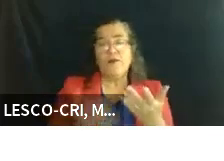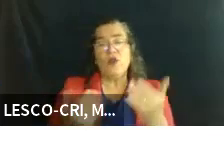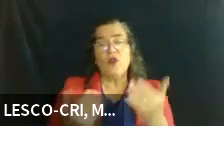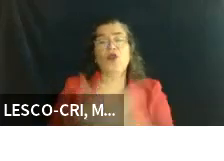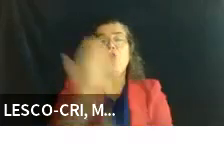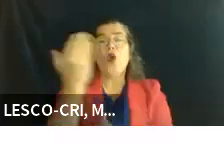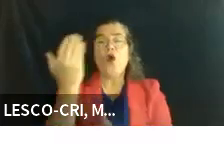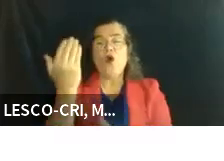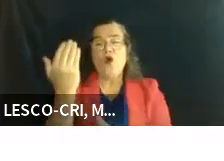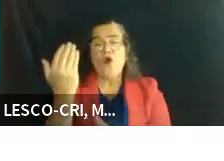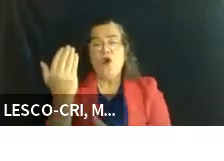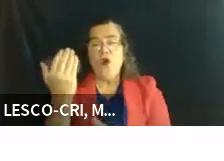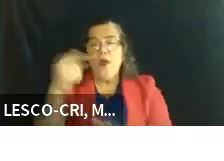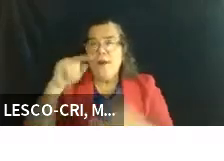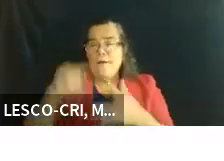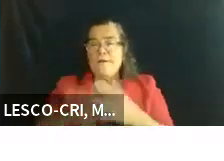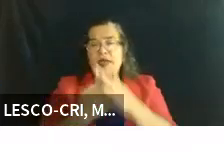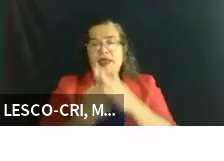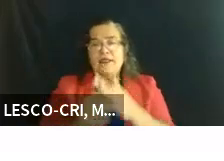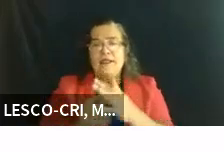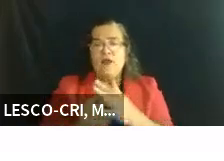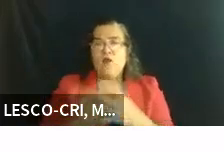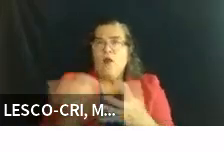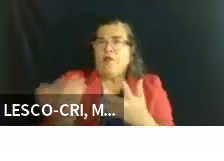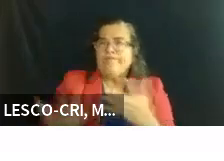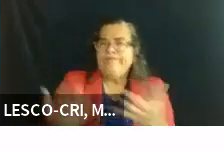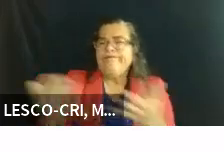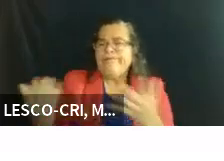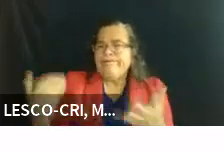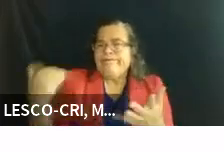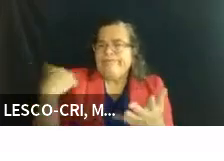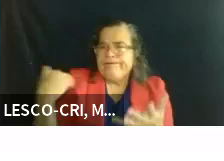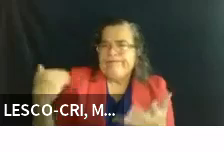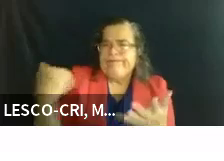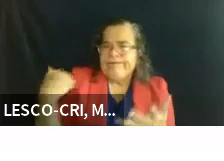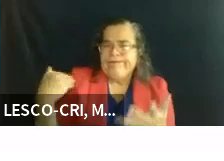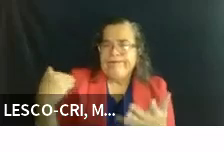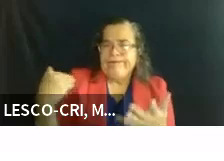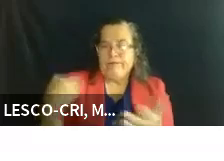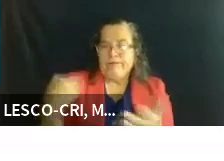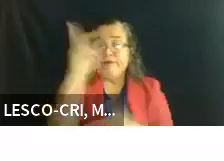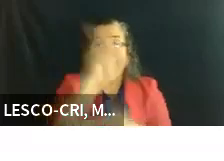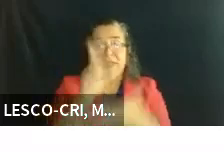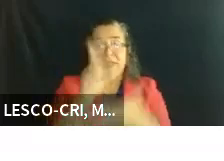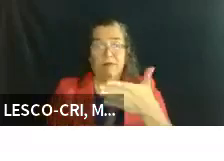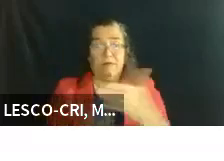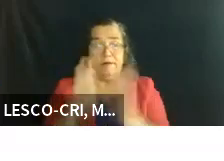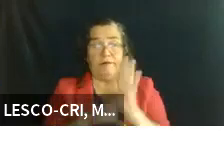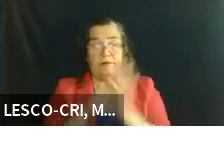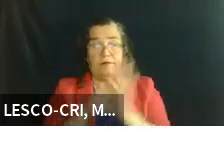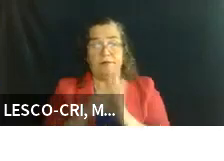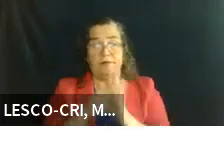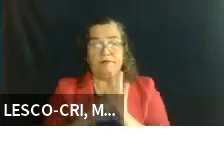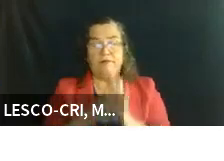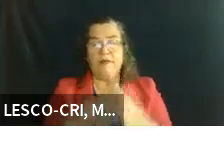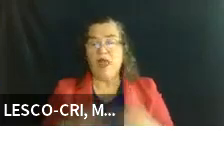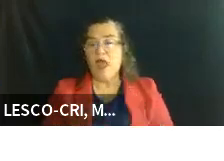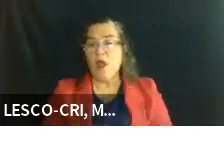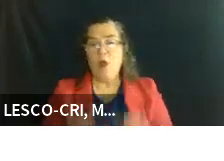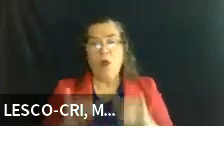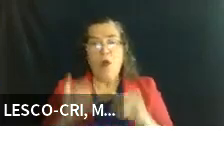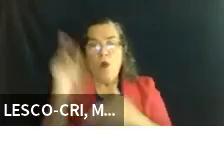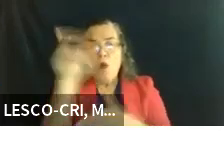hoy comienza a interpelar inclusive el diseño curricular, aún diseñado con